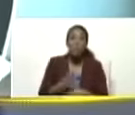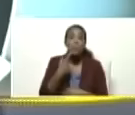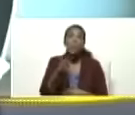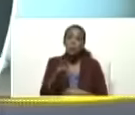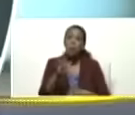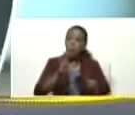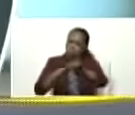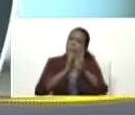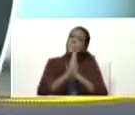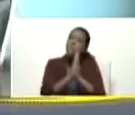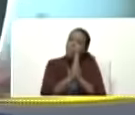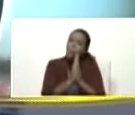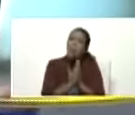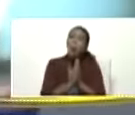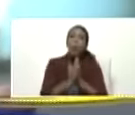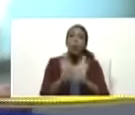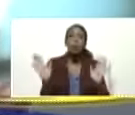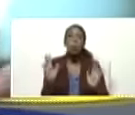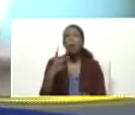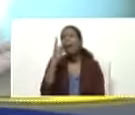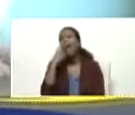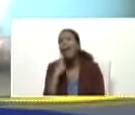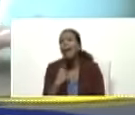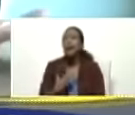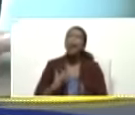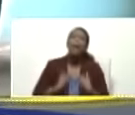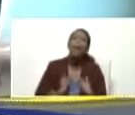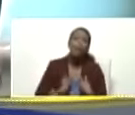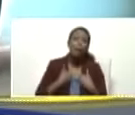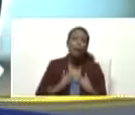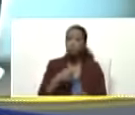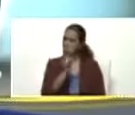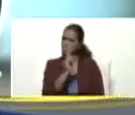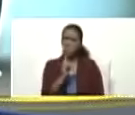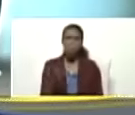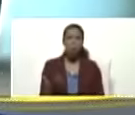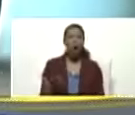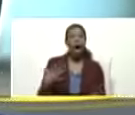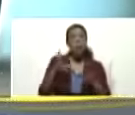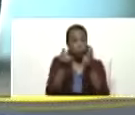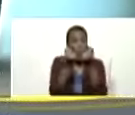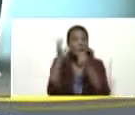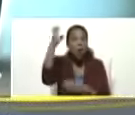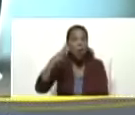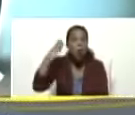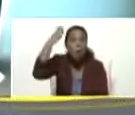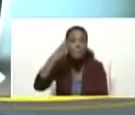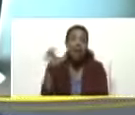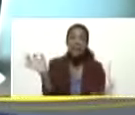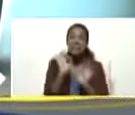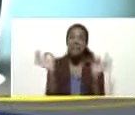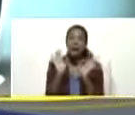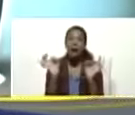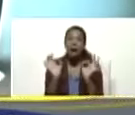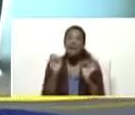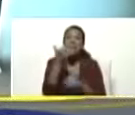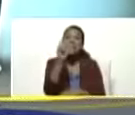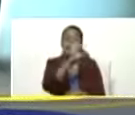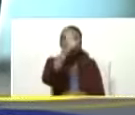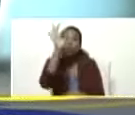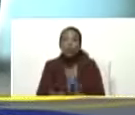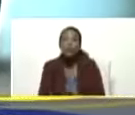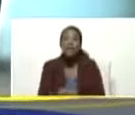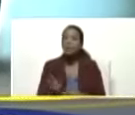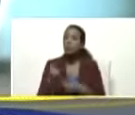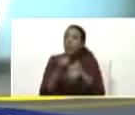dijo a Venezuela, no se puso a llorar, usted no se tiró al piso. Hay economías europeas que no vivieron ni el 10% de lo